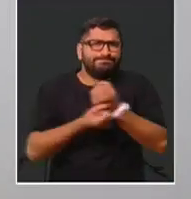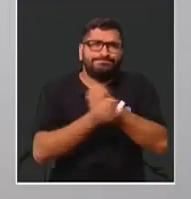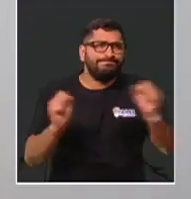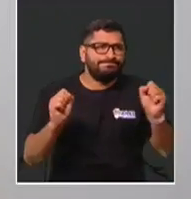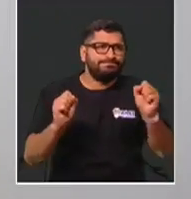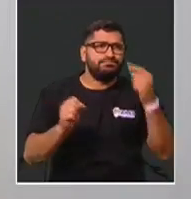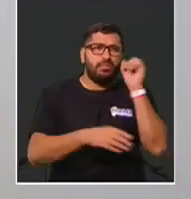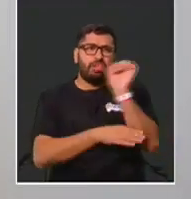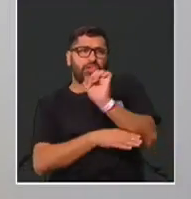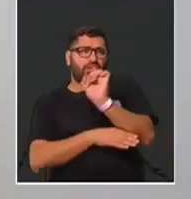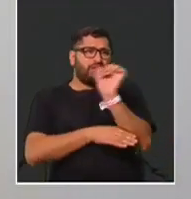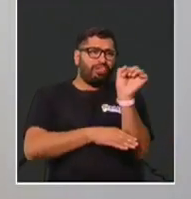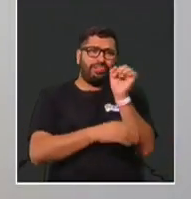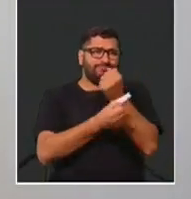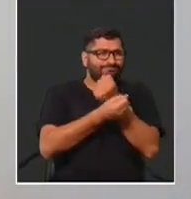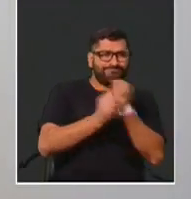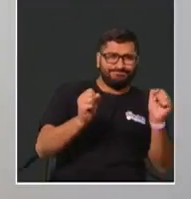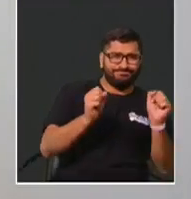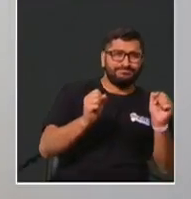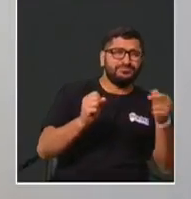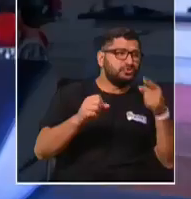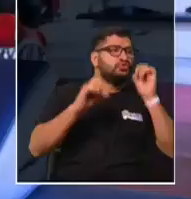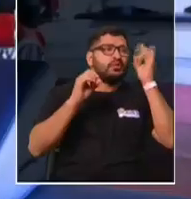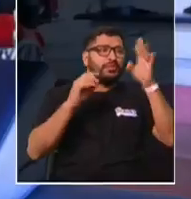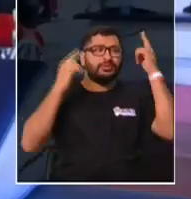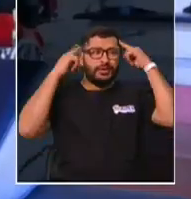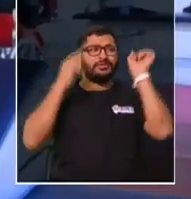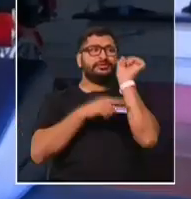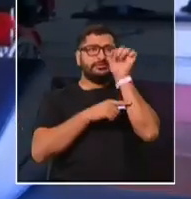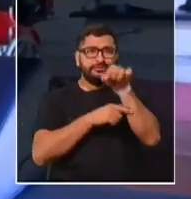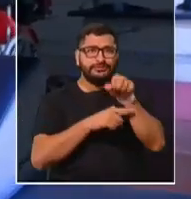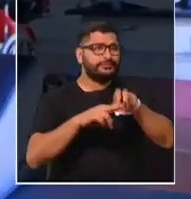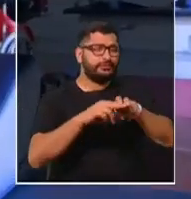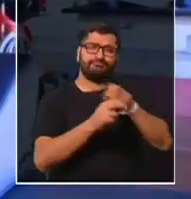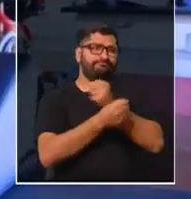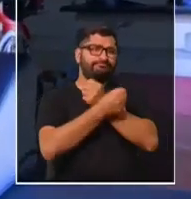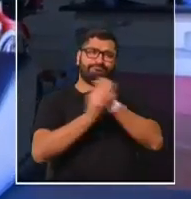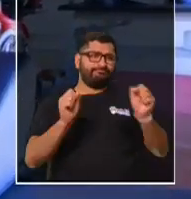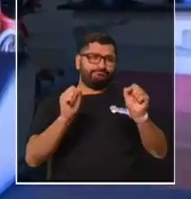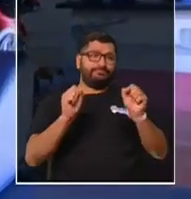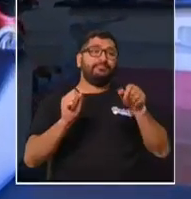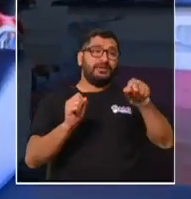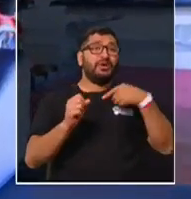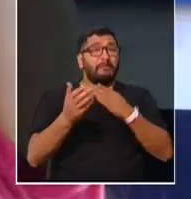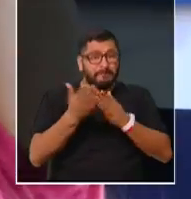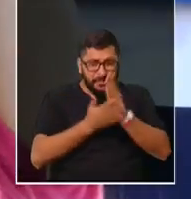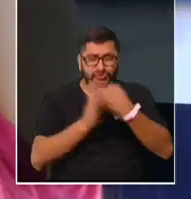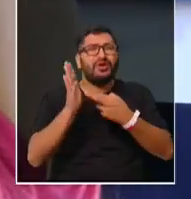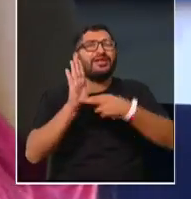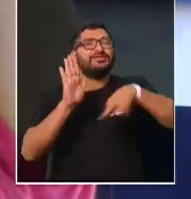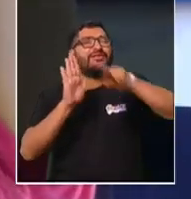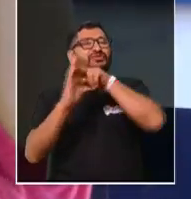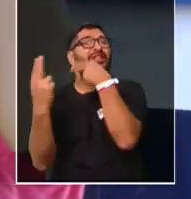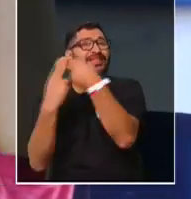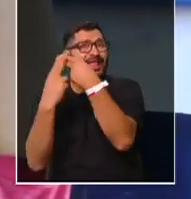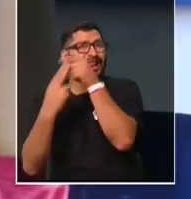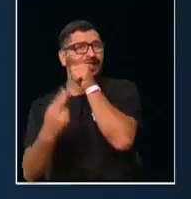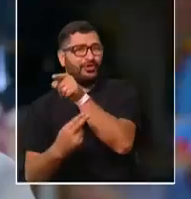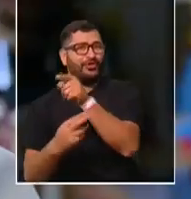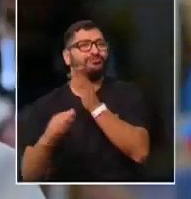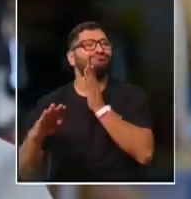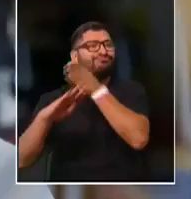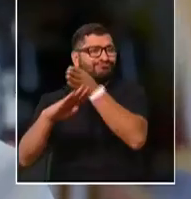Entonces no se podía sentar sola, no podía hacer absolutamente nada sola. Desde que ya empezó mi rehabilitación en